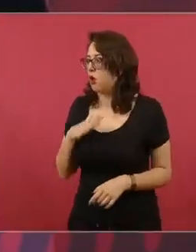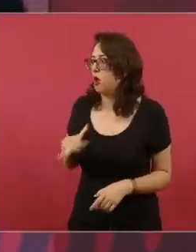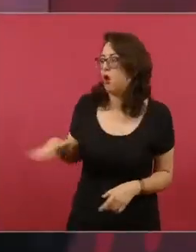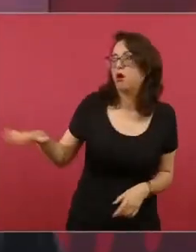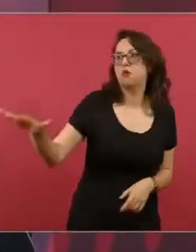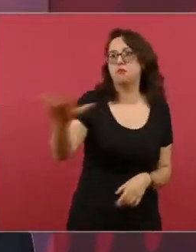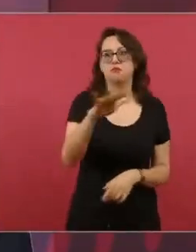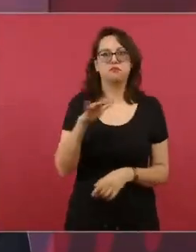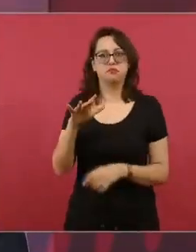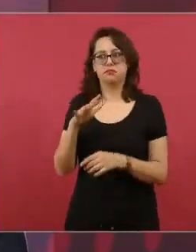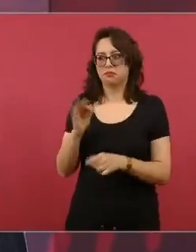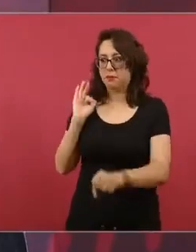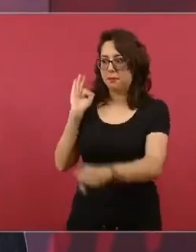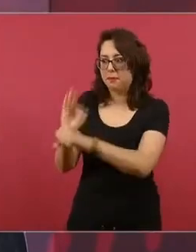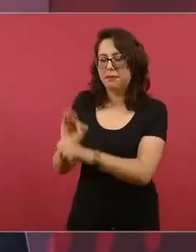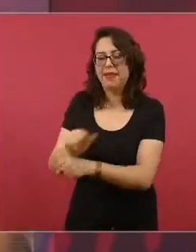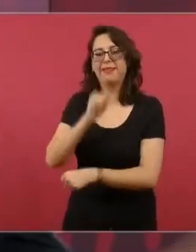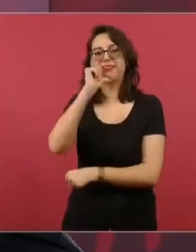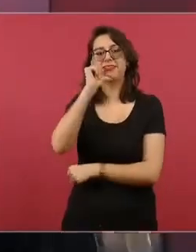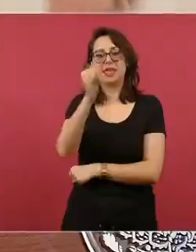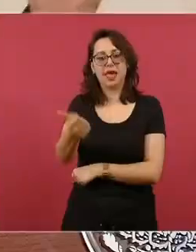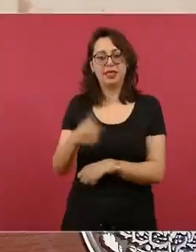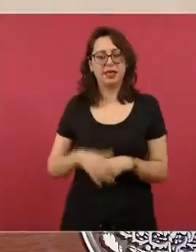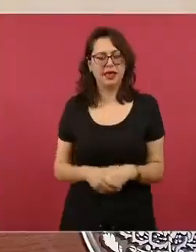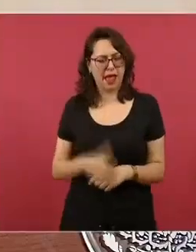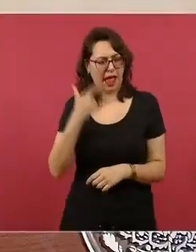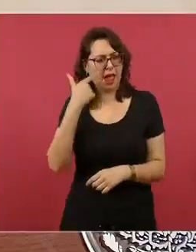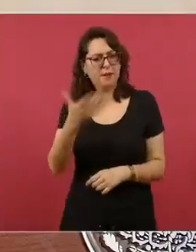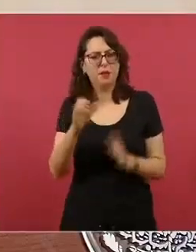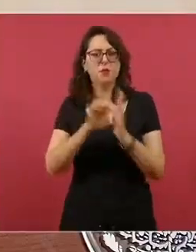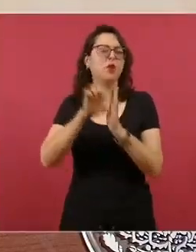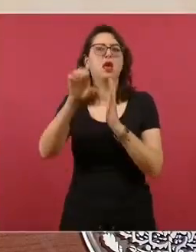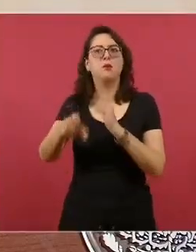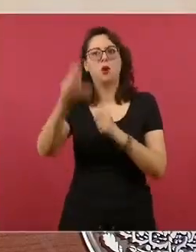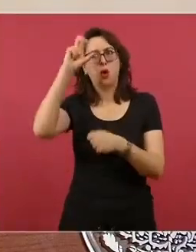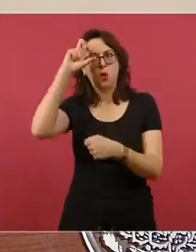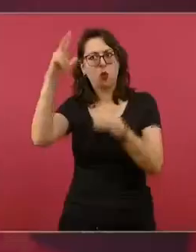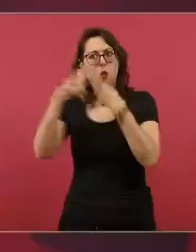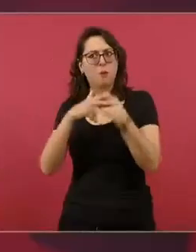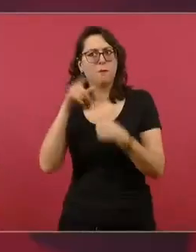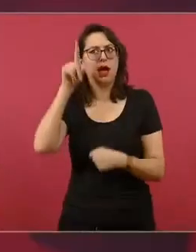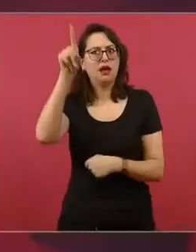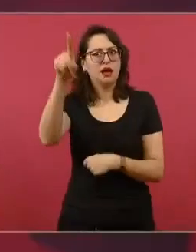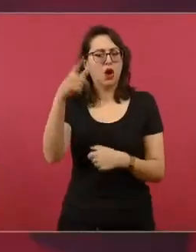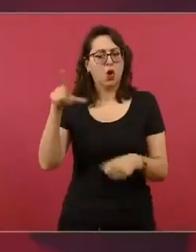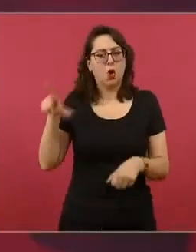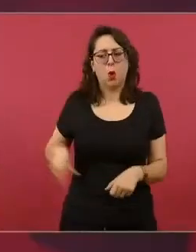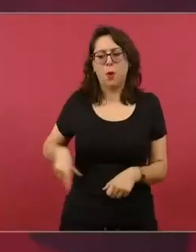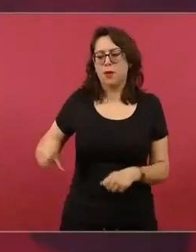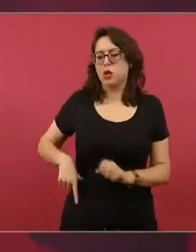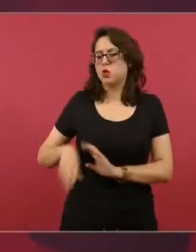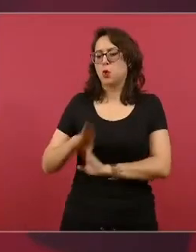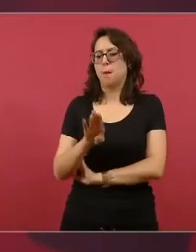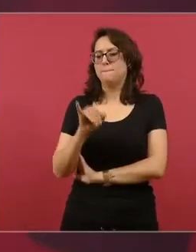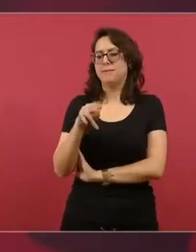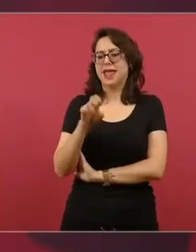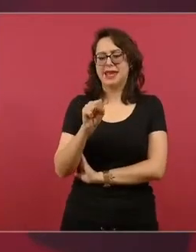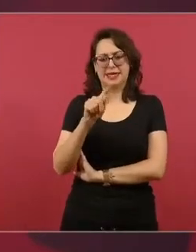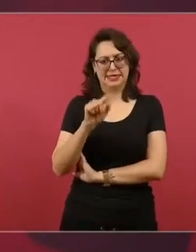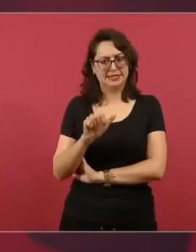que nace hasta que muere, desde la cuna hasta la tumba. Ah, eso no, eso es populismo.